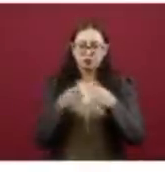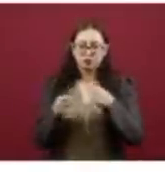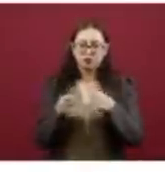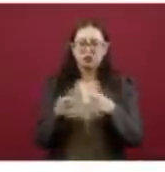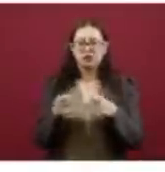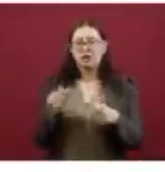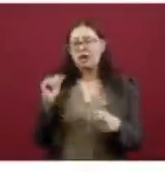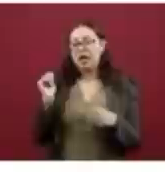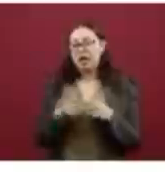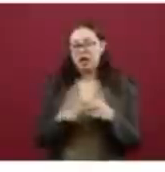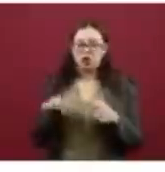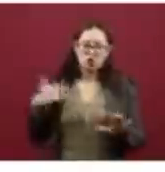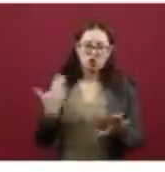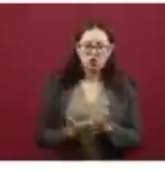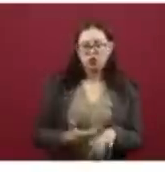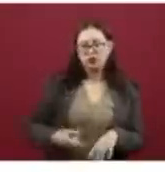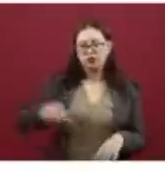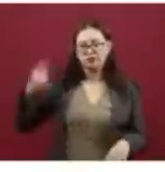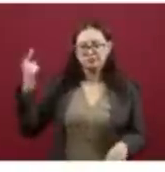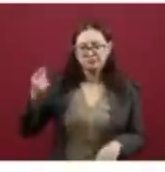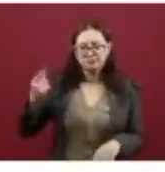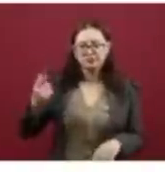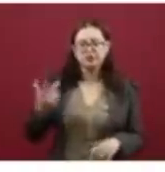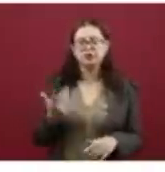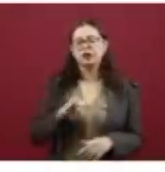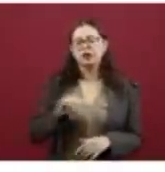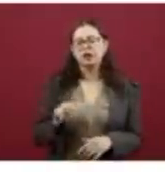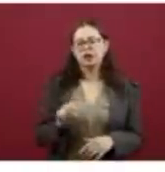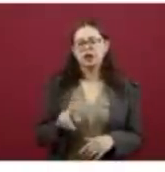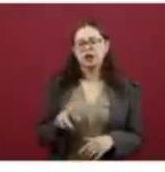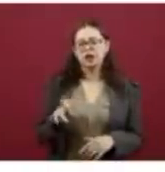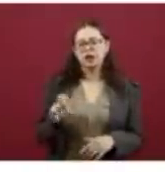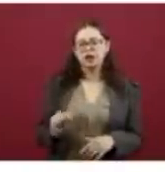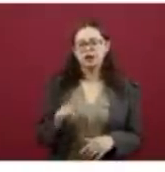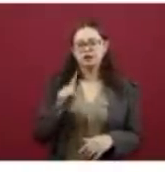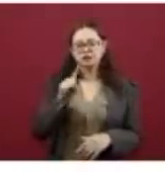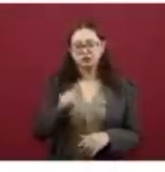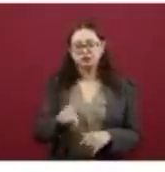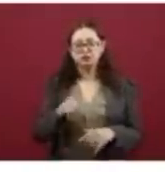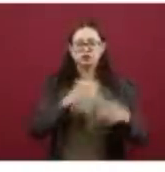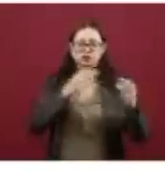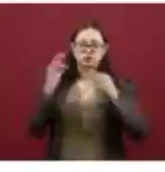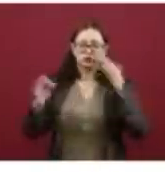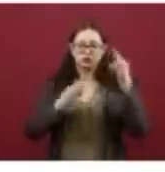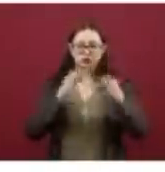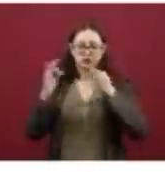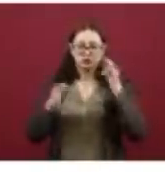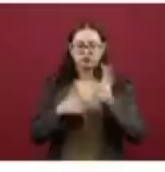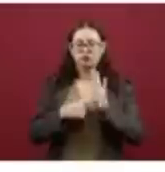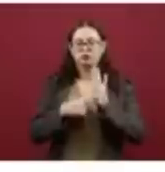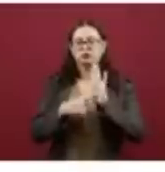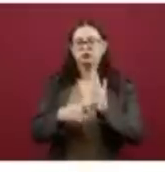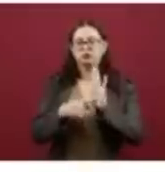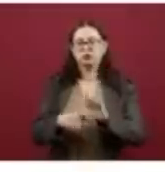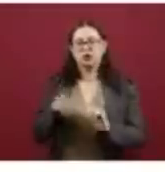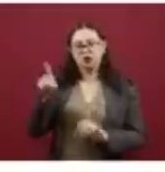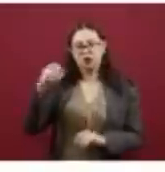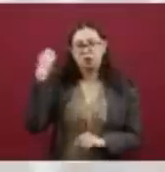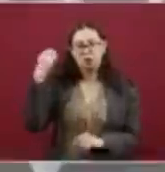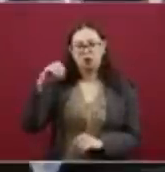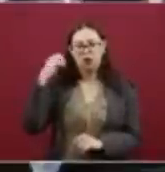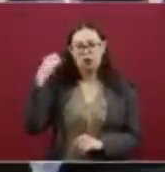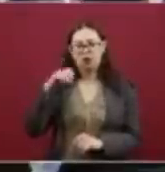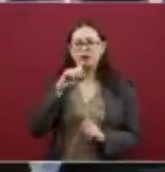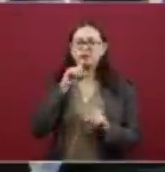algún tipo de agresión. Los más recientes, el de Jesús Hilal Moreno, director del portal de noticias Evidencias en Juchitán, Oaxaca, y el